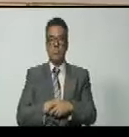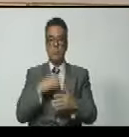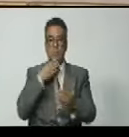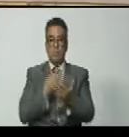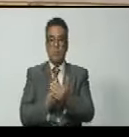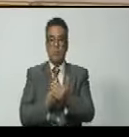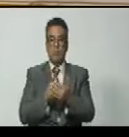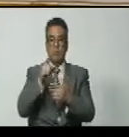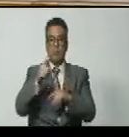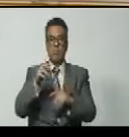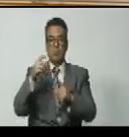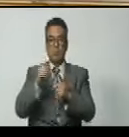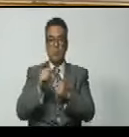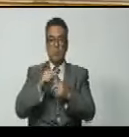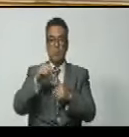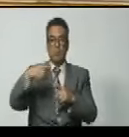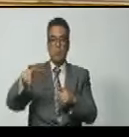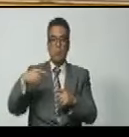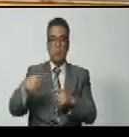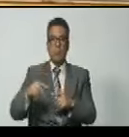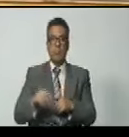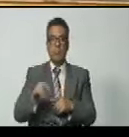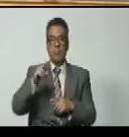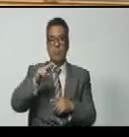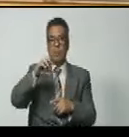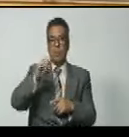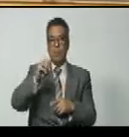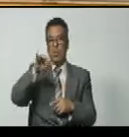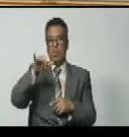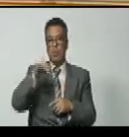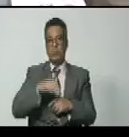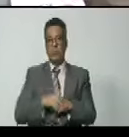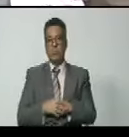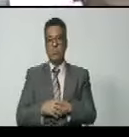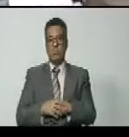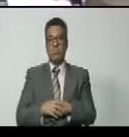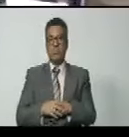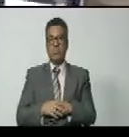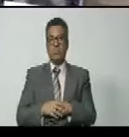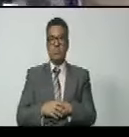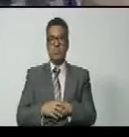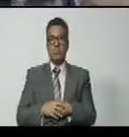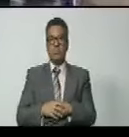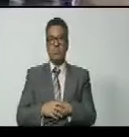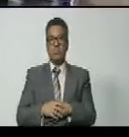Gracias. Dejamos el derecho de palabra al diputado Roy Daza.